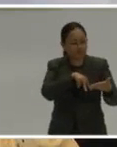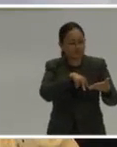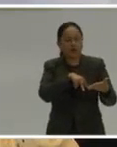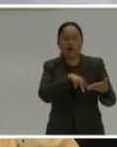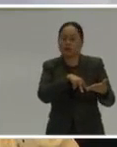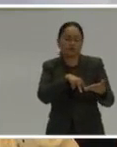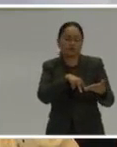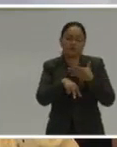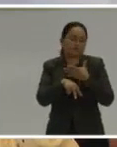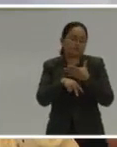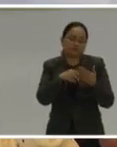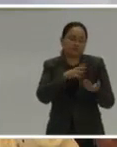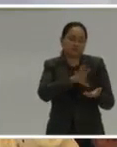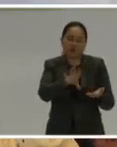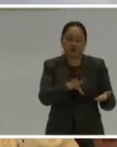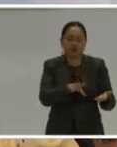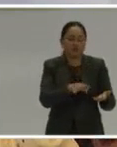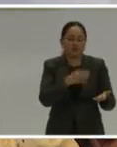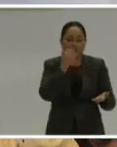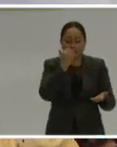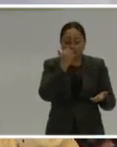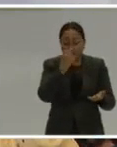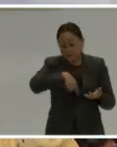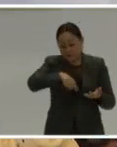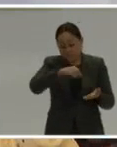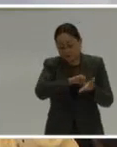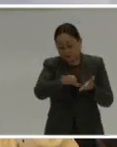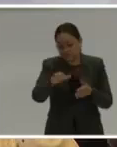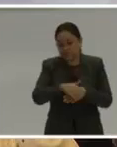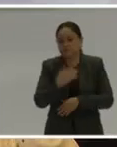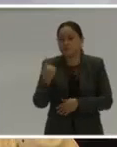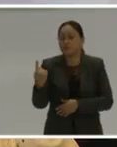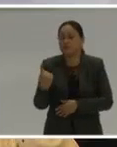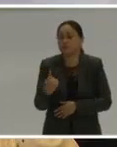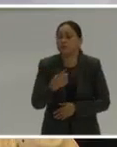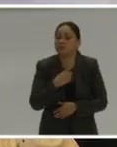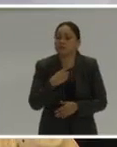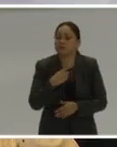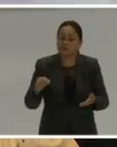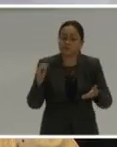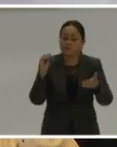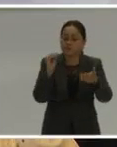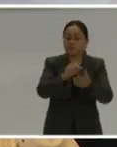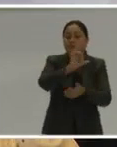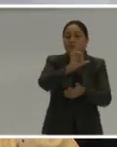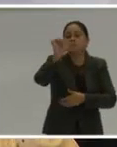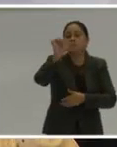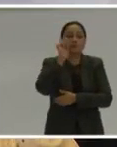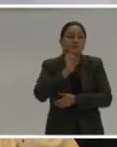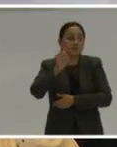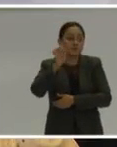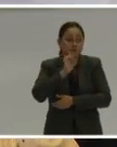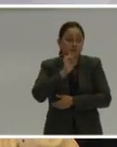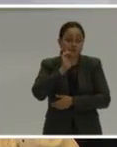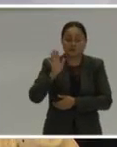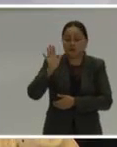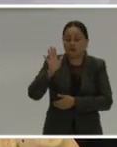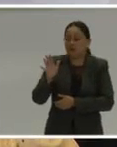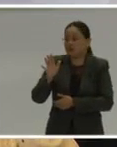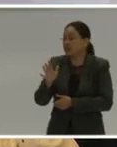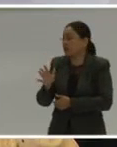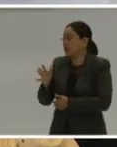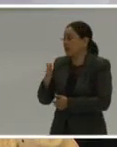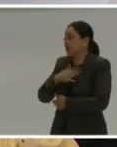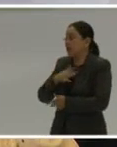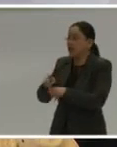eso. ¿Sí? La rechazamos porque tiene que existir la presencia. Entonces, a veces a las hermanas, no, a ver, dile